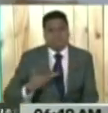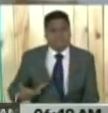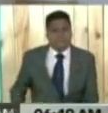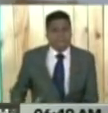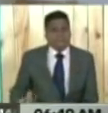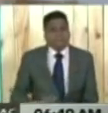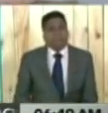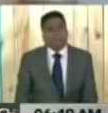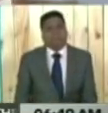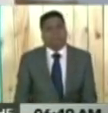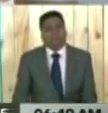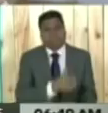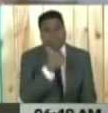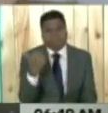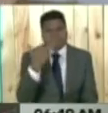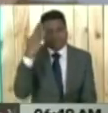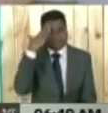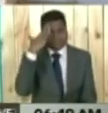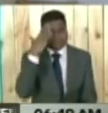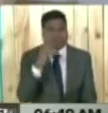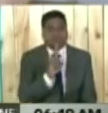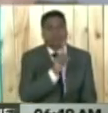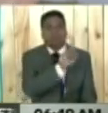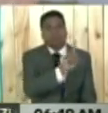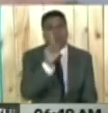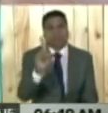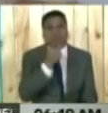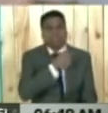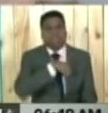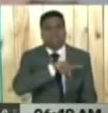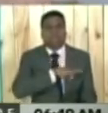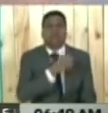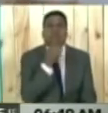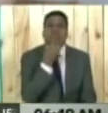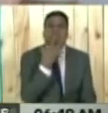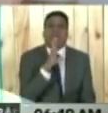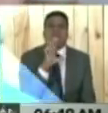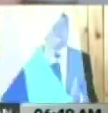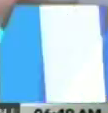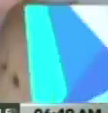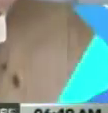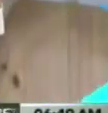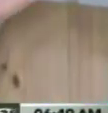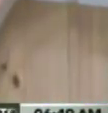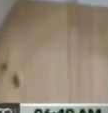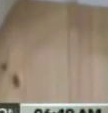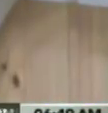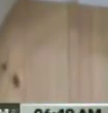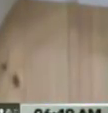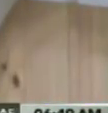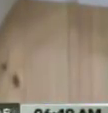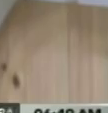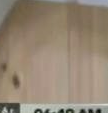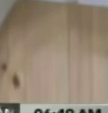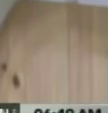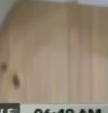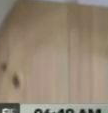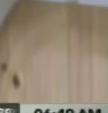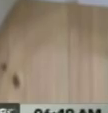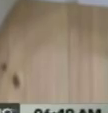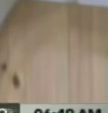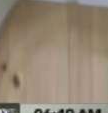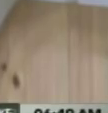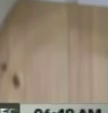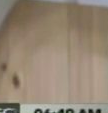Maduro. Ellos saben que si lo hubieran hecho el 11 de enero, y bien, sin trampa, sin fraude, ellos hubieran recogido su